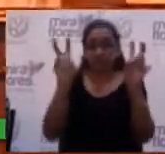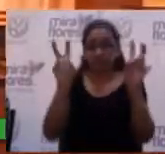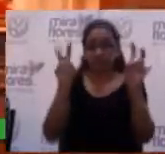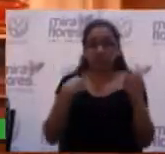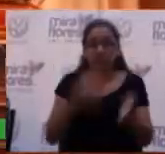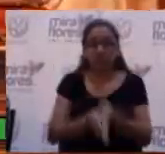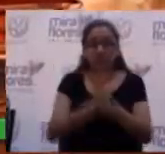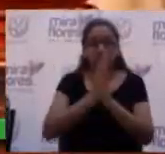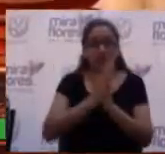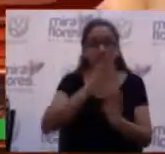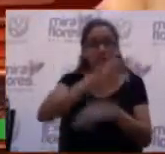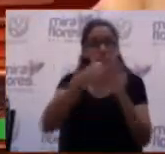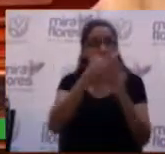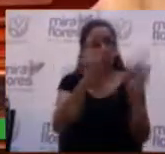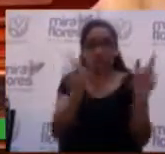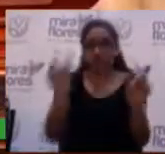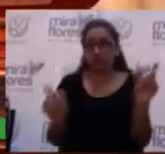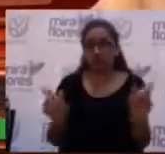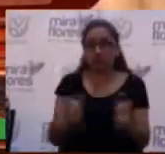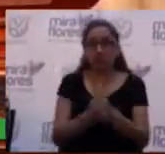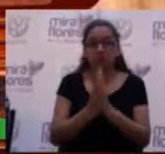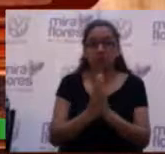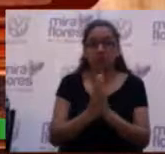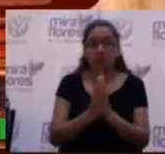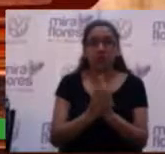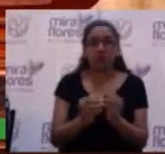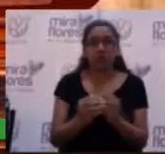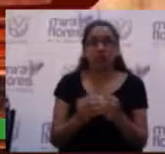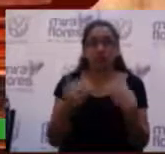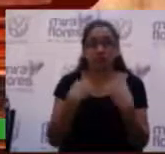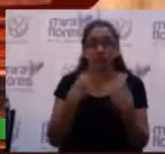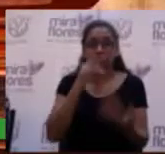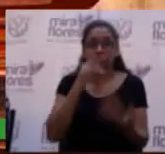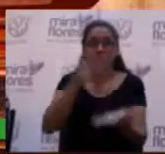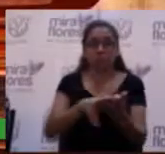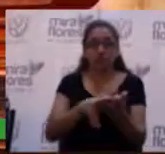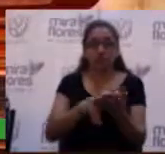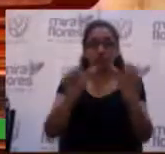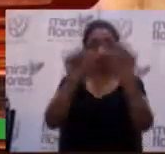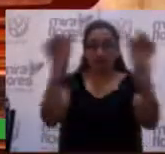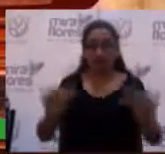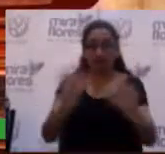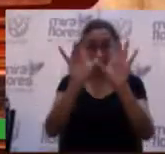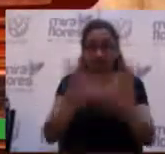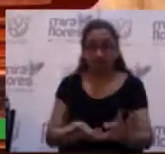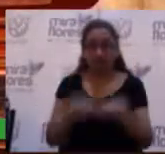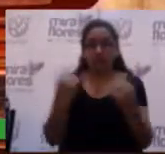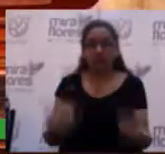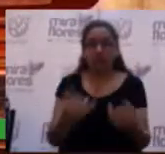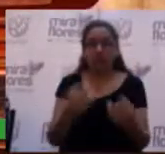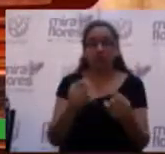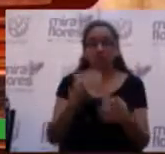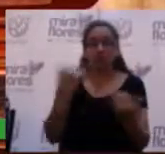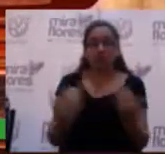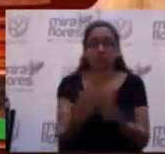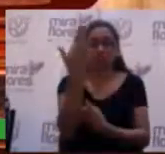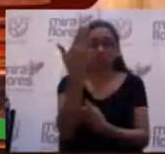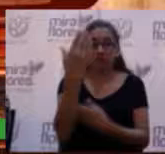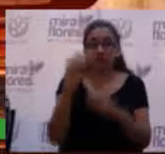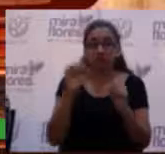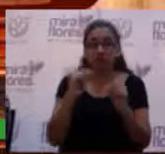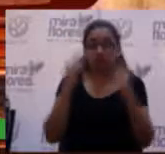a los miembros del Consejo que se sirvan exonerarnos de la aprobación del acta, de las decisiones tomadas esta mañana, para